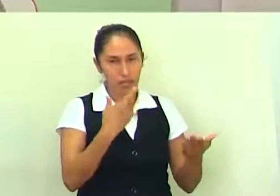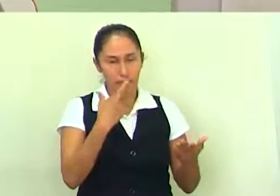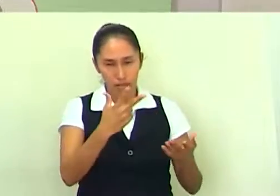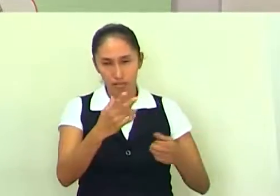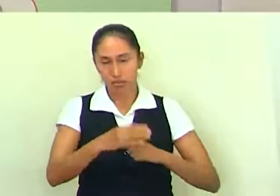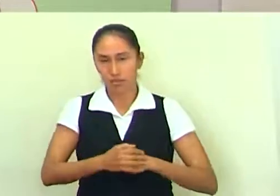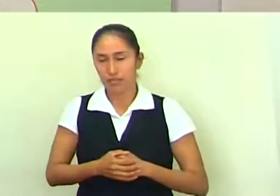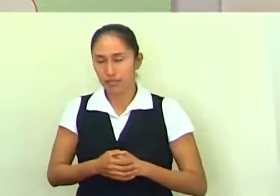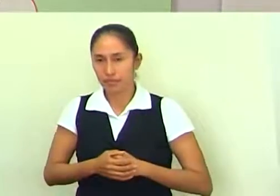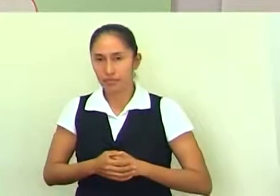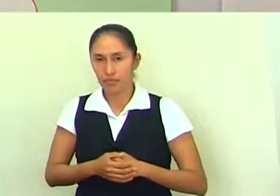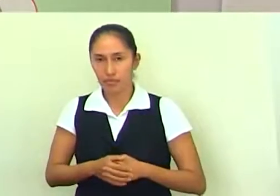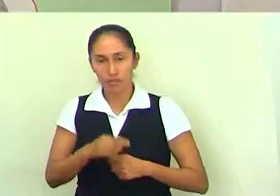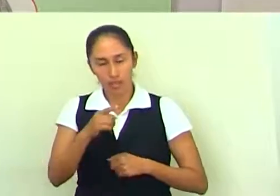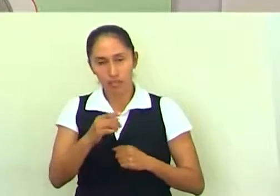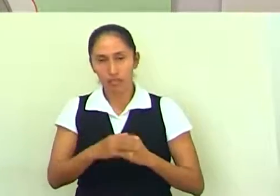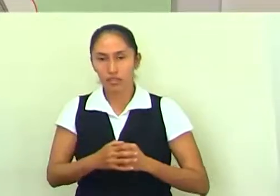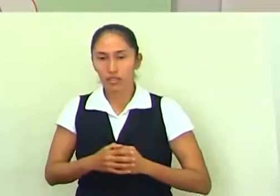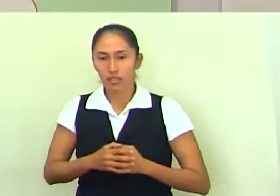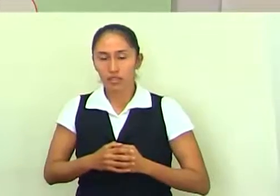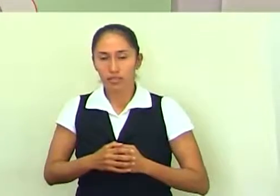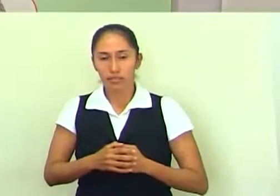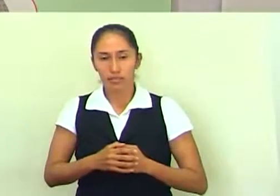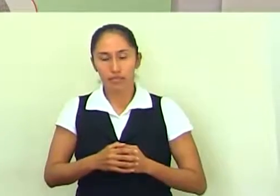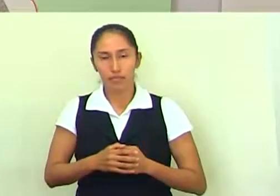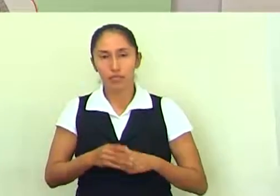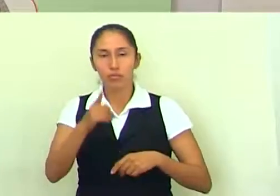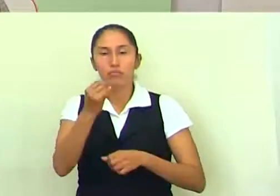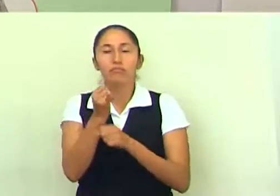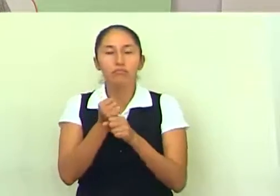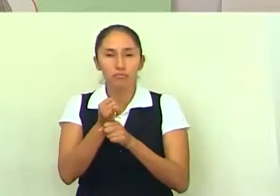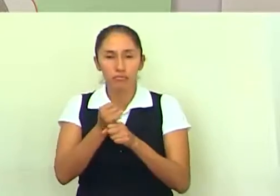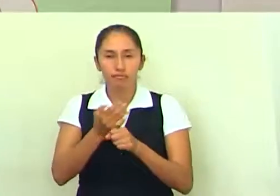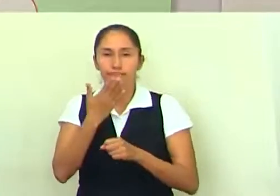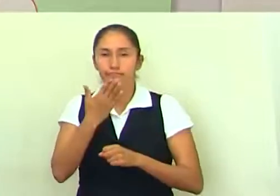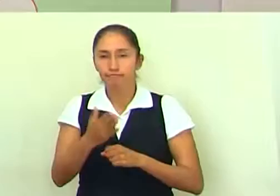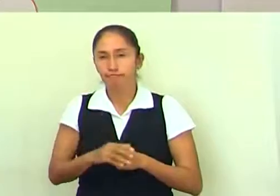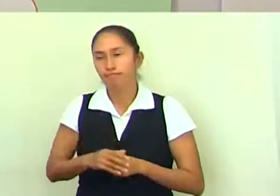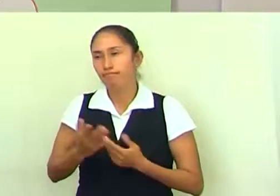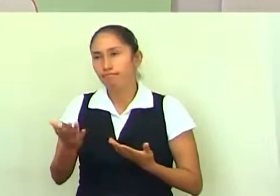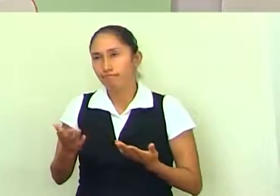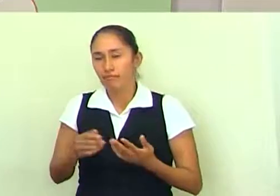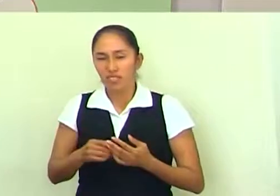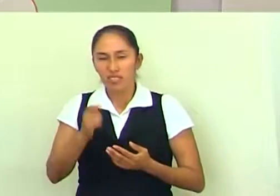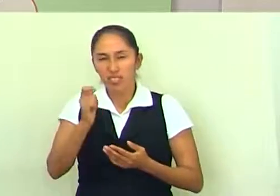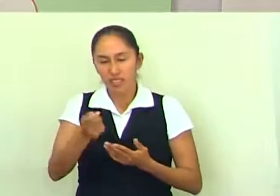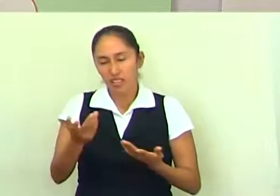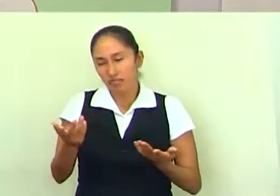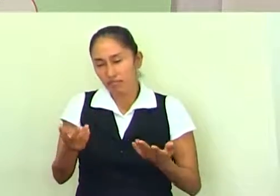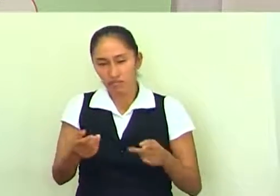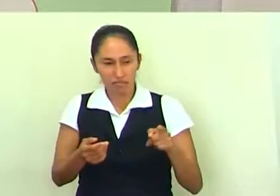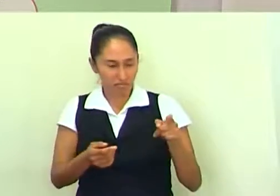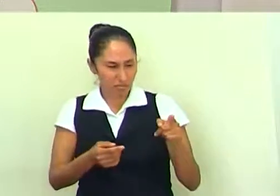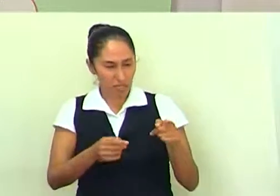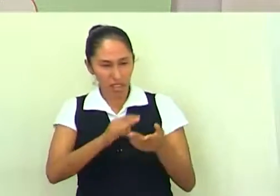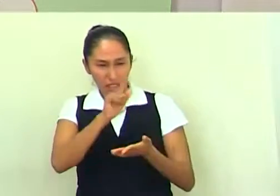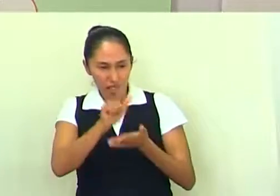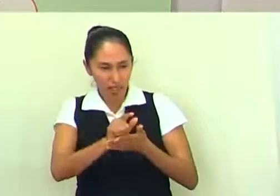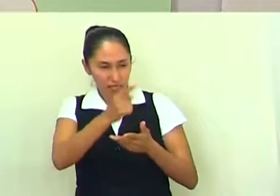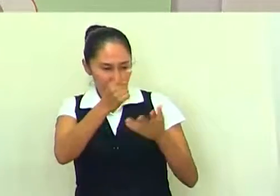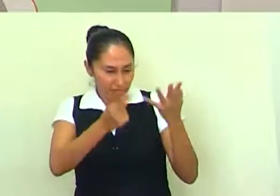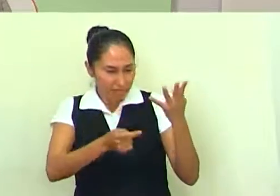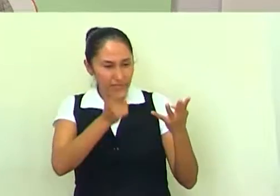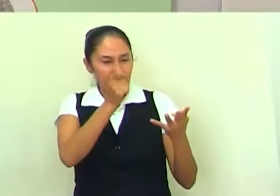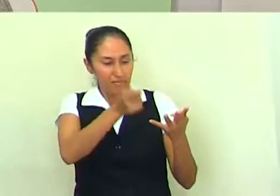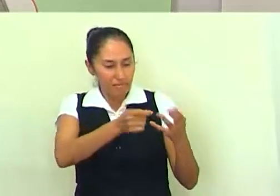veas. Ahí están las páginas en donde pudiéramos encontrar los documentos, definiciones y diferentes conceptos también